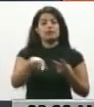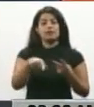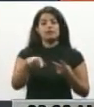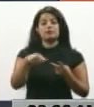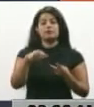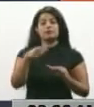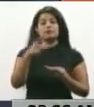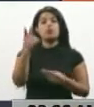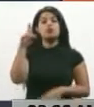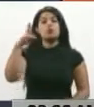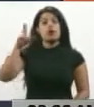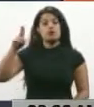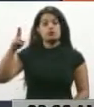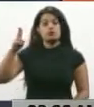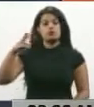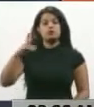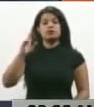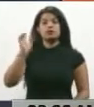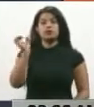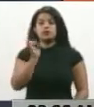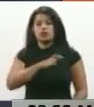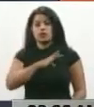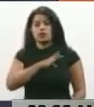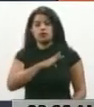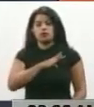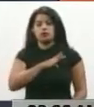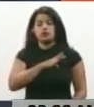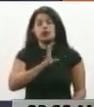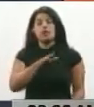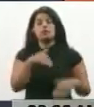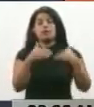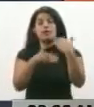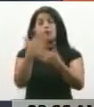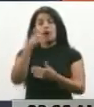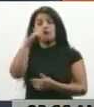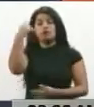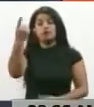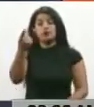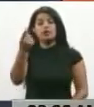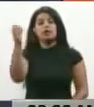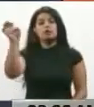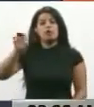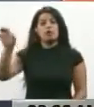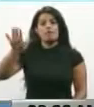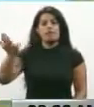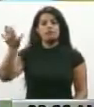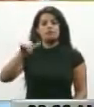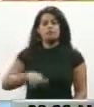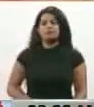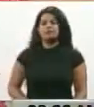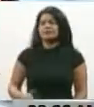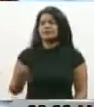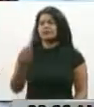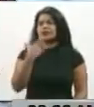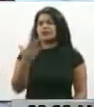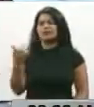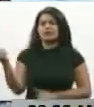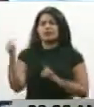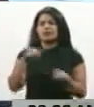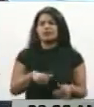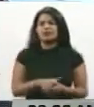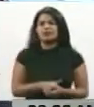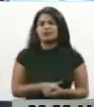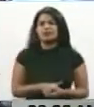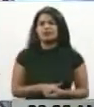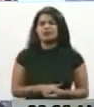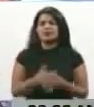Montevideo, o sea, Argentina, Uruguay, Chile, y después a primeros de año hacemos Europa. David, muchísimas gracias por haber estado con nosotros.